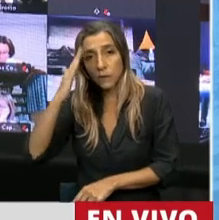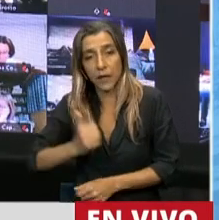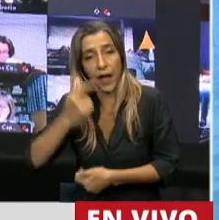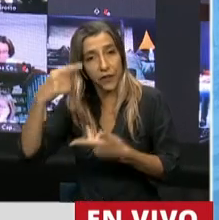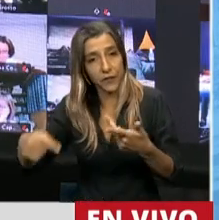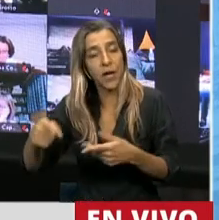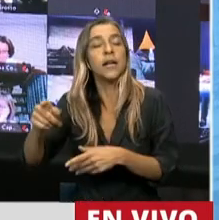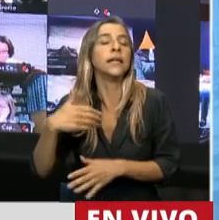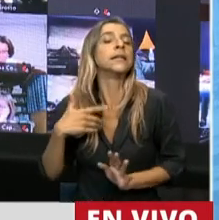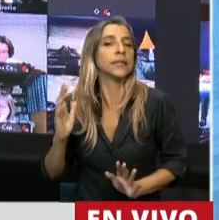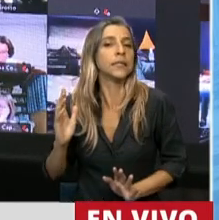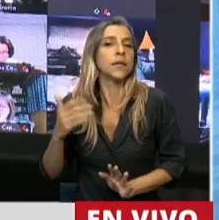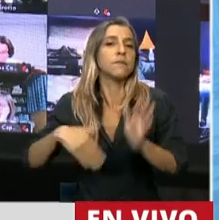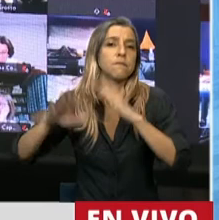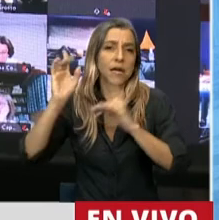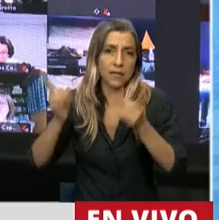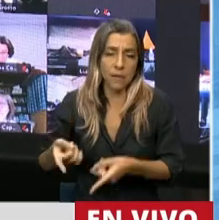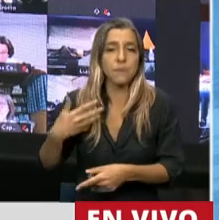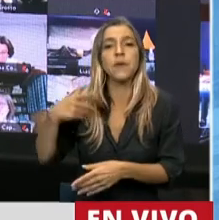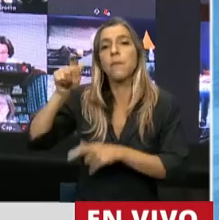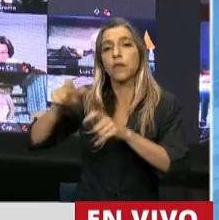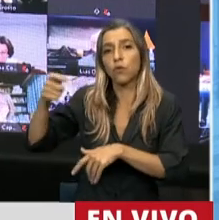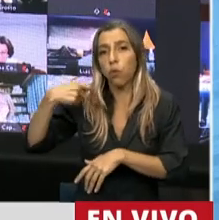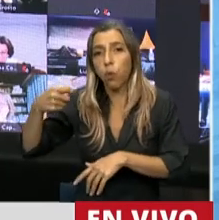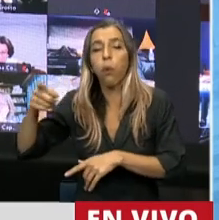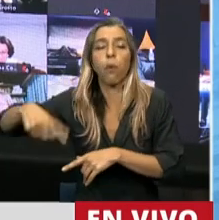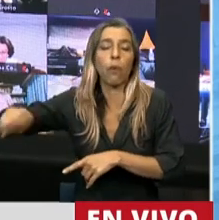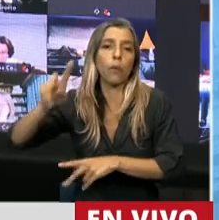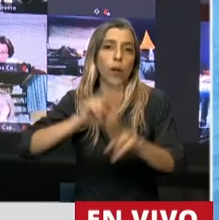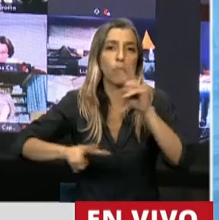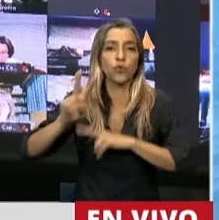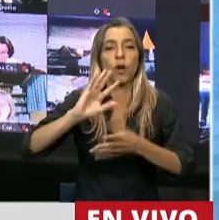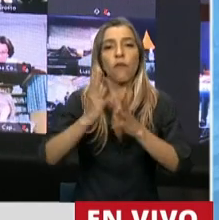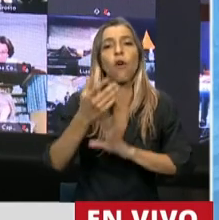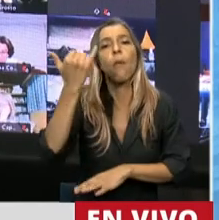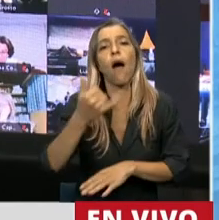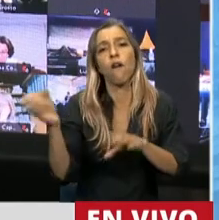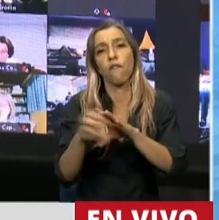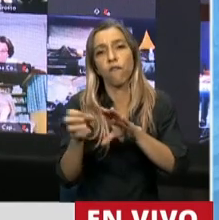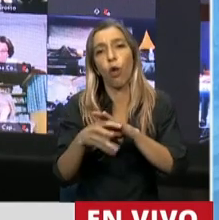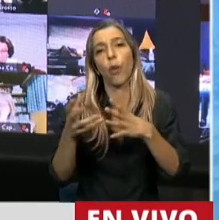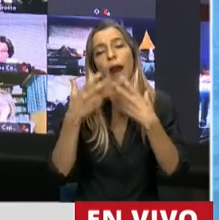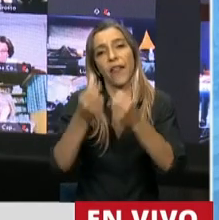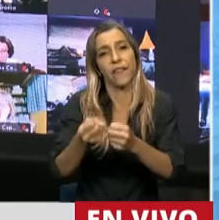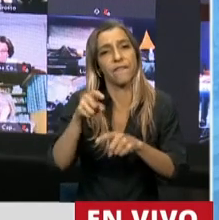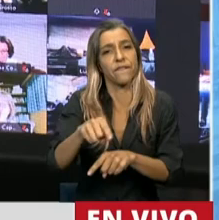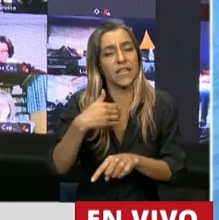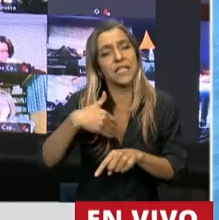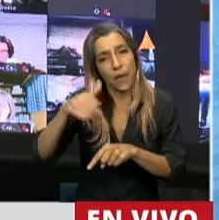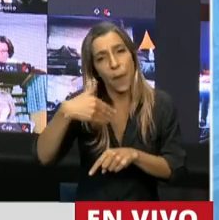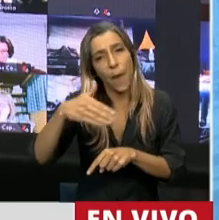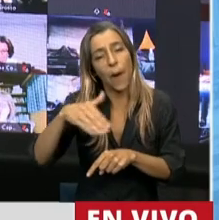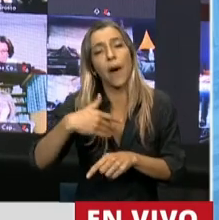del personal retirado, en momentos donde tenemos el Fondo para la Defensa, que ya es ley, que va a tener partida de gasto de capital por